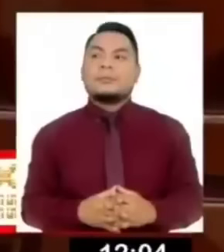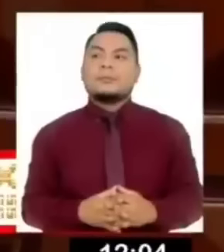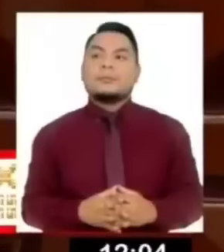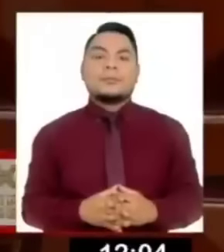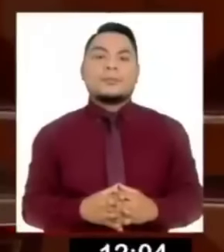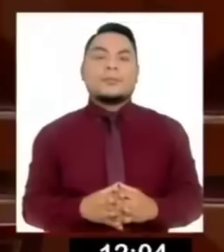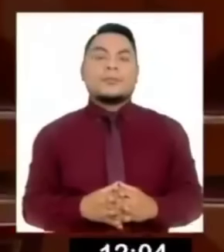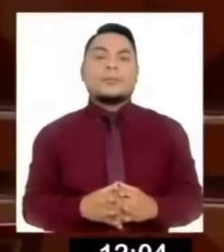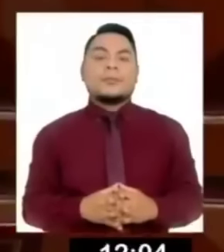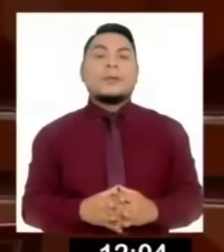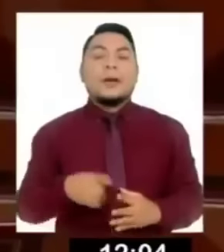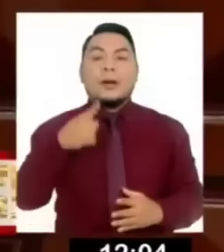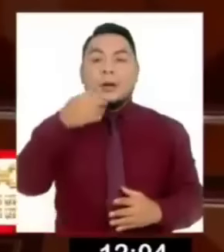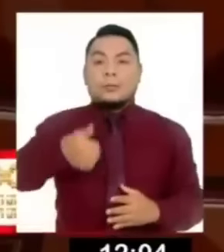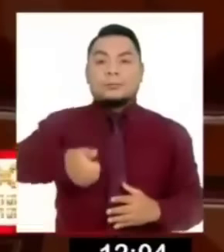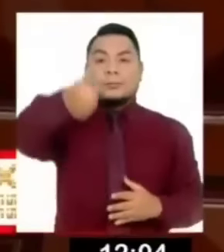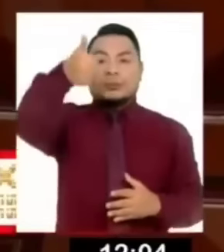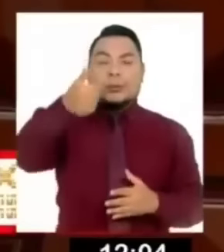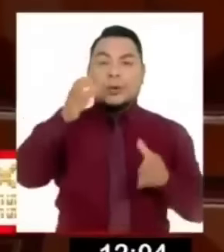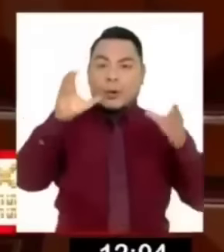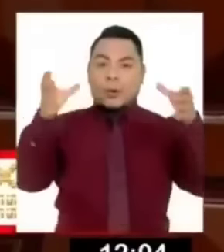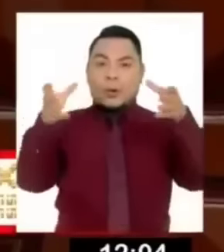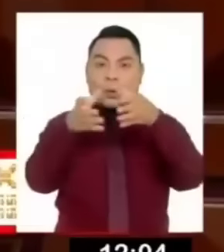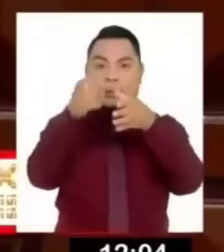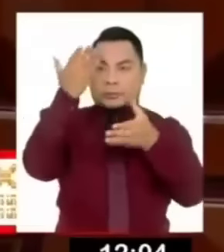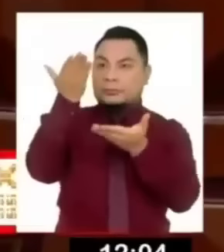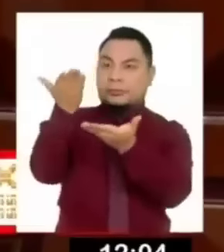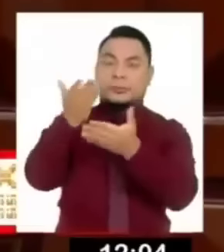Señora Presidenta del Congreso de la República,